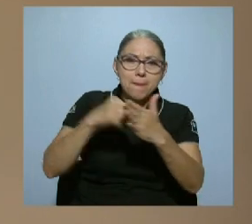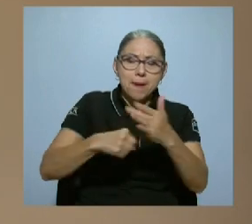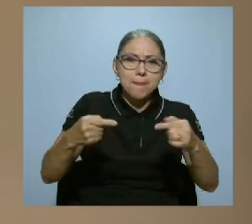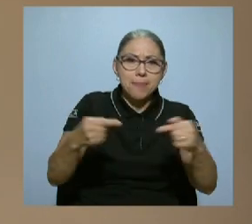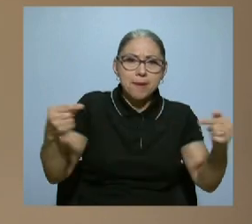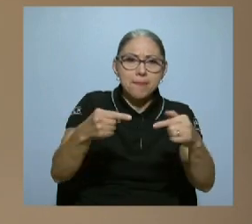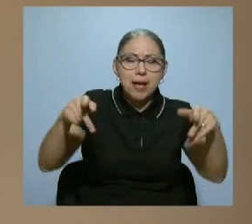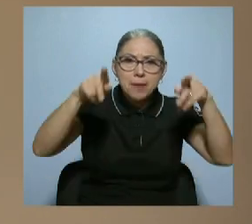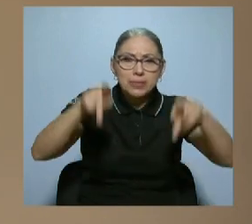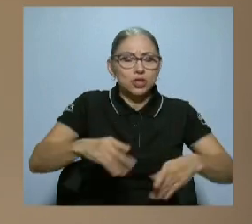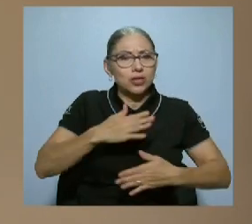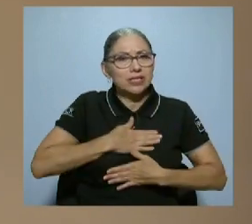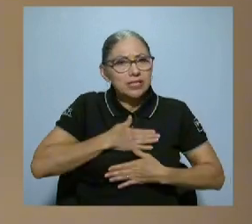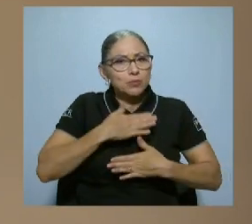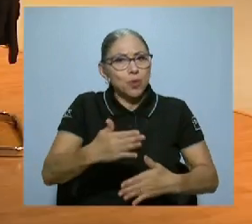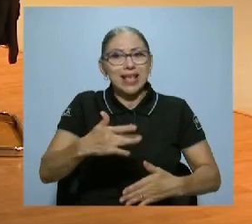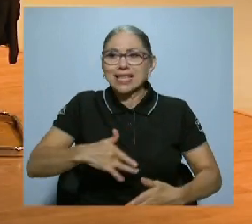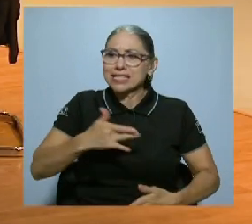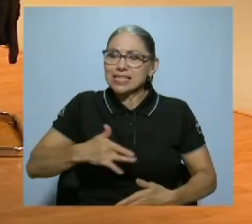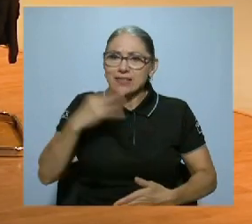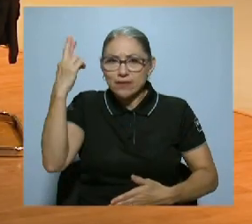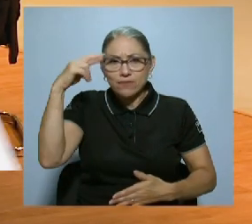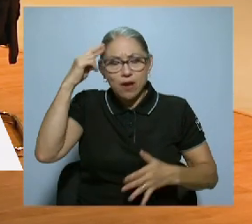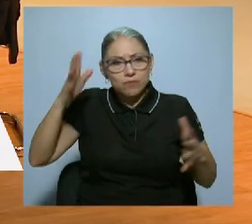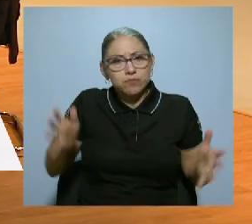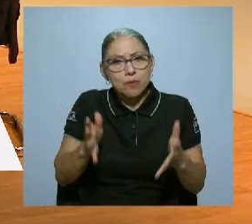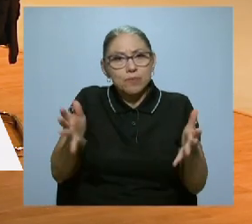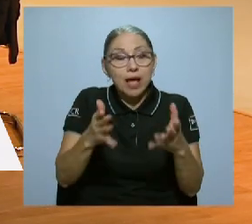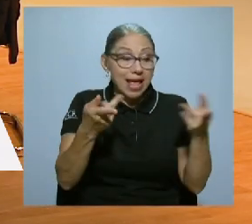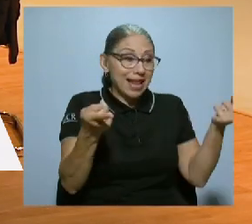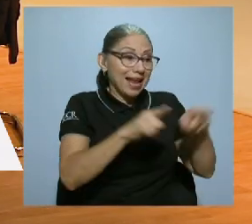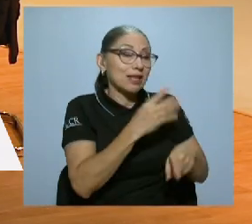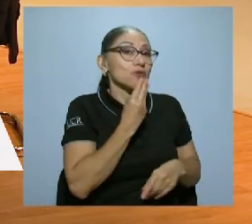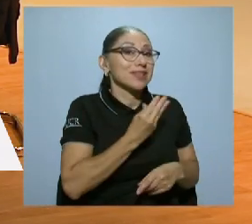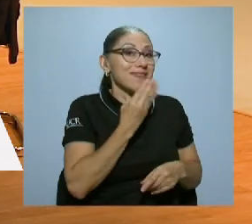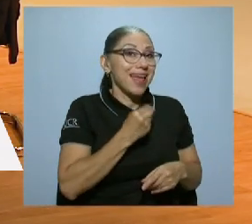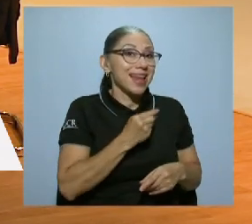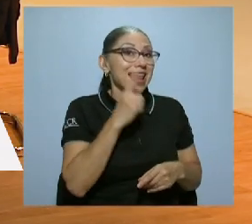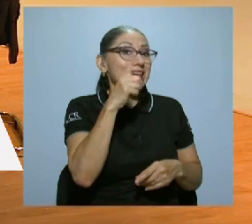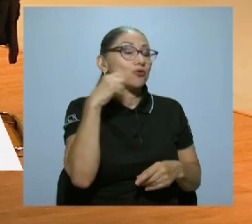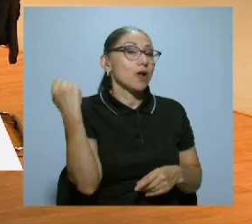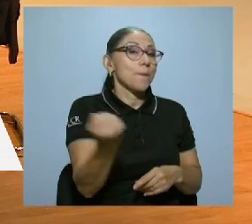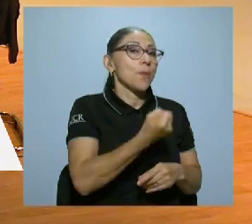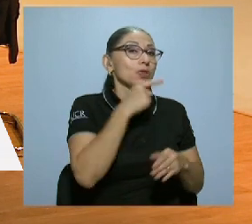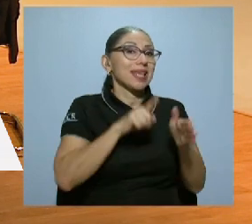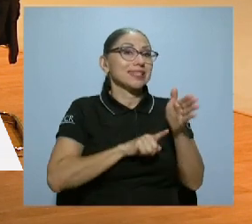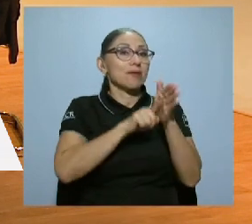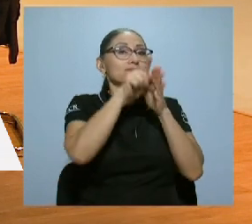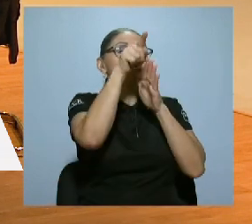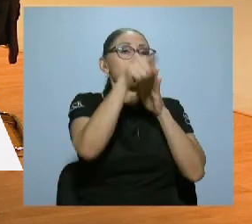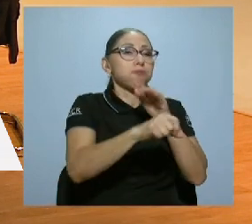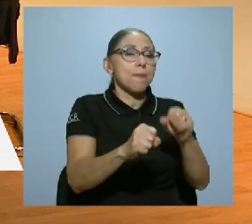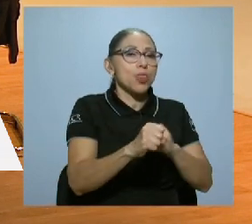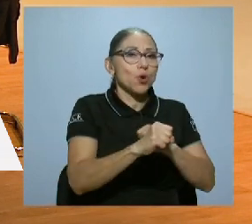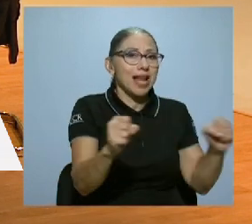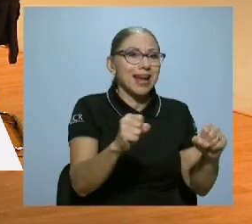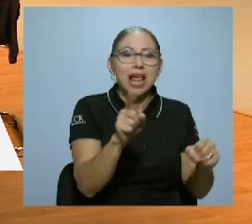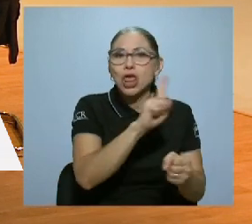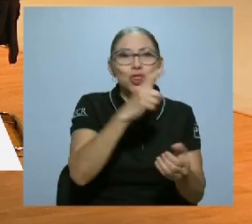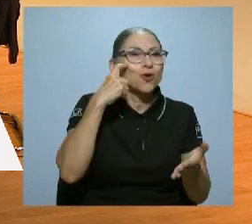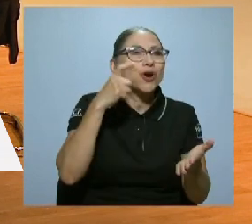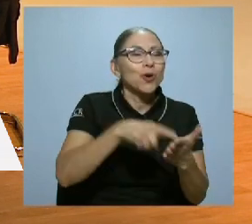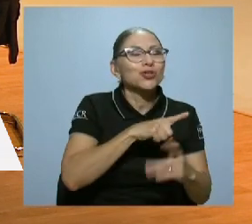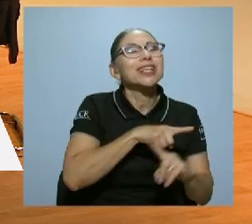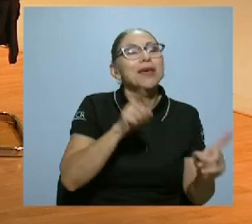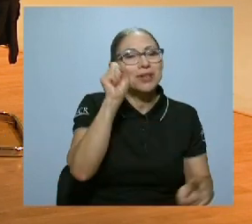luchar, tienen motivaciones. En el caso de Israel es una potencia nuclear, no reconocida, pero lo es. Andará